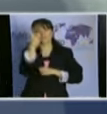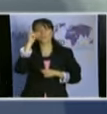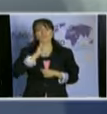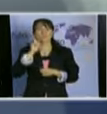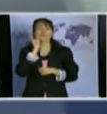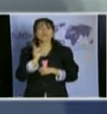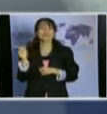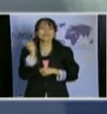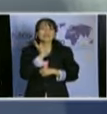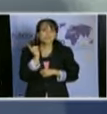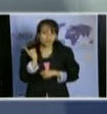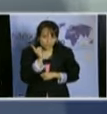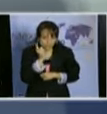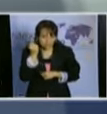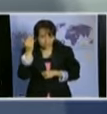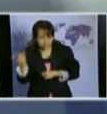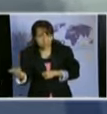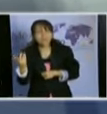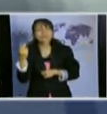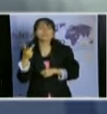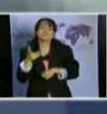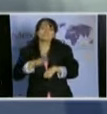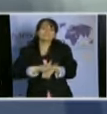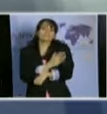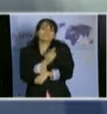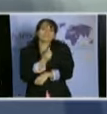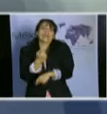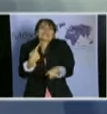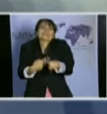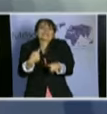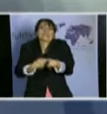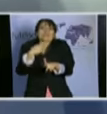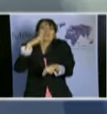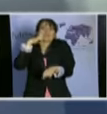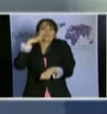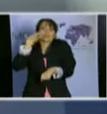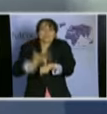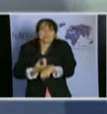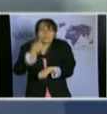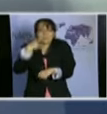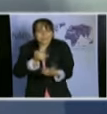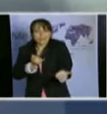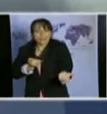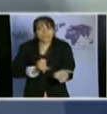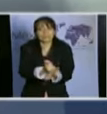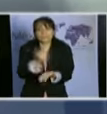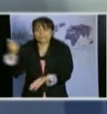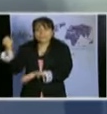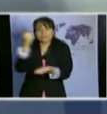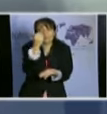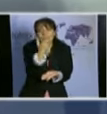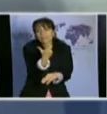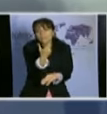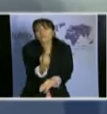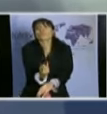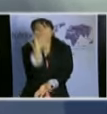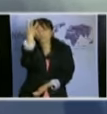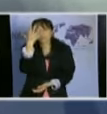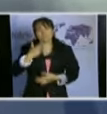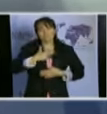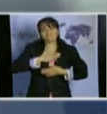quienes les corresponde de manera exclusiva la determinación presupuestal, así como a nosotros nos corresponde las relaciones